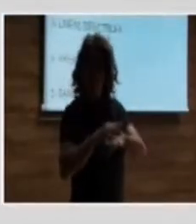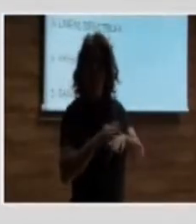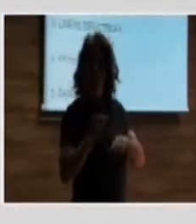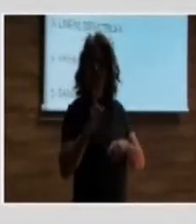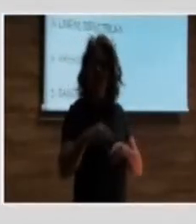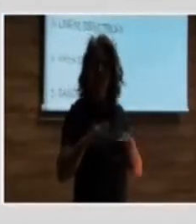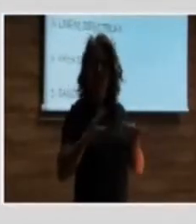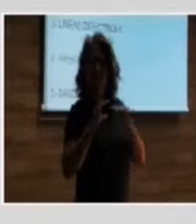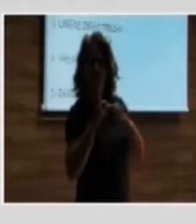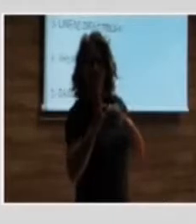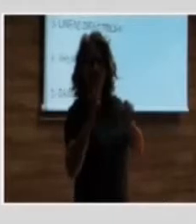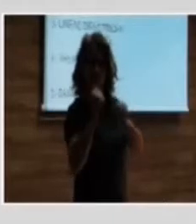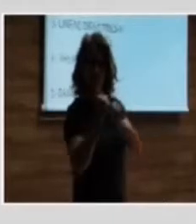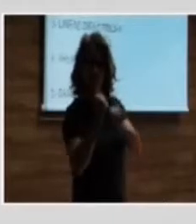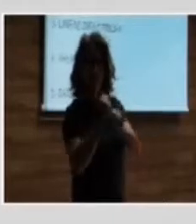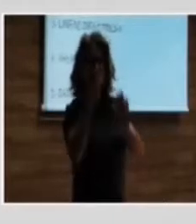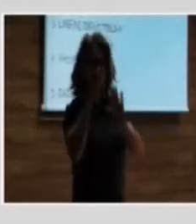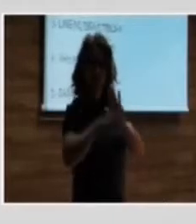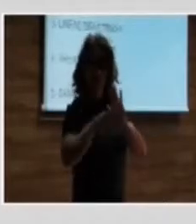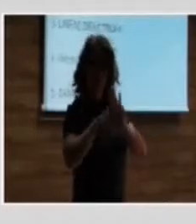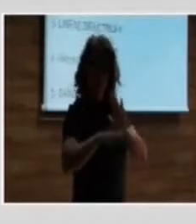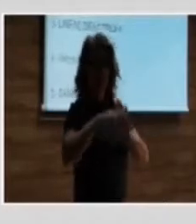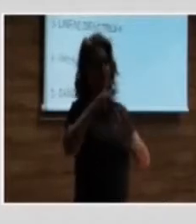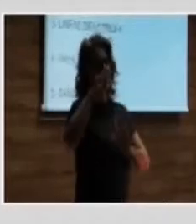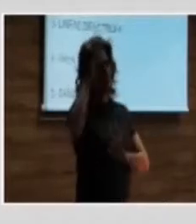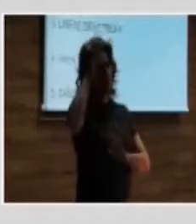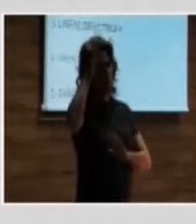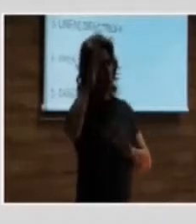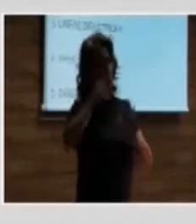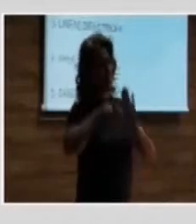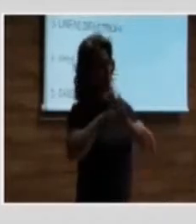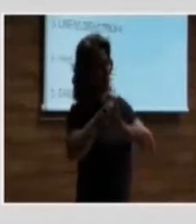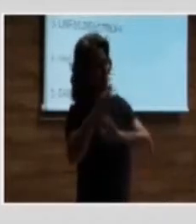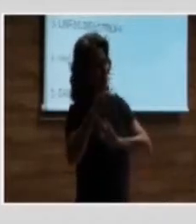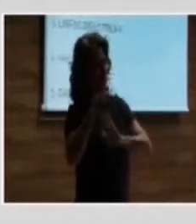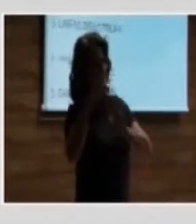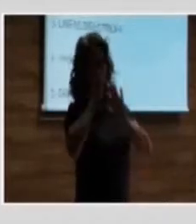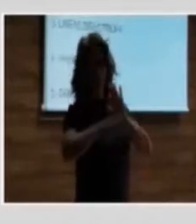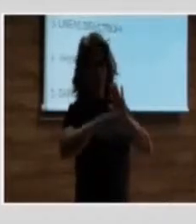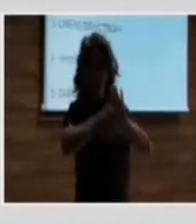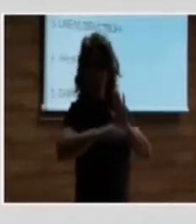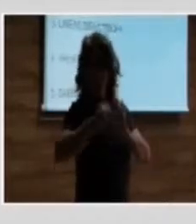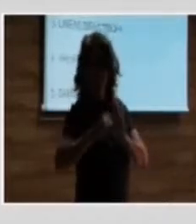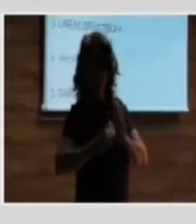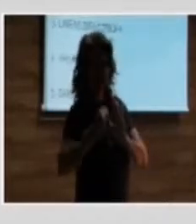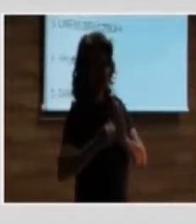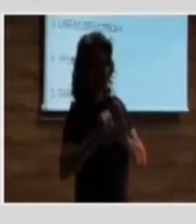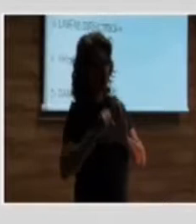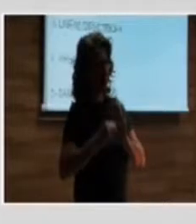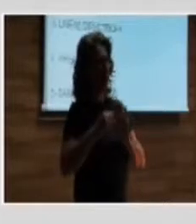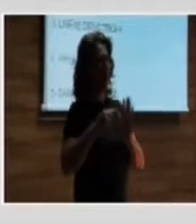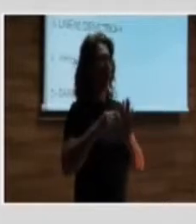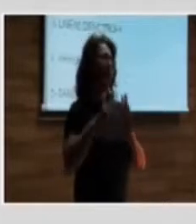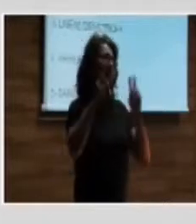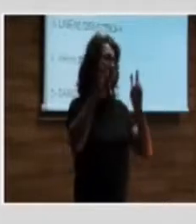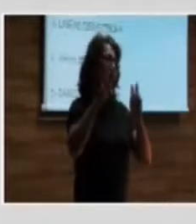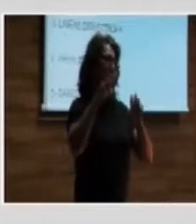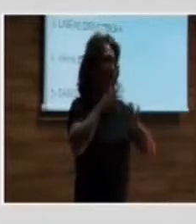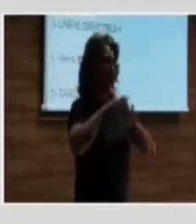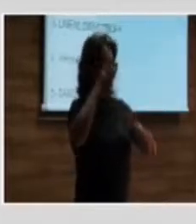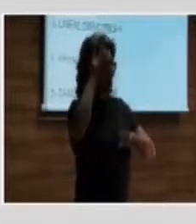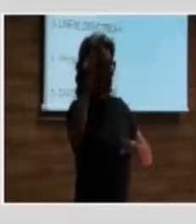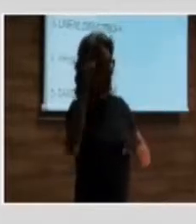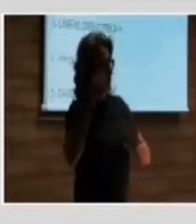programa del Ministerio de Desarrollo, que ha hecho un buen programa de Alzheimer en cuanto a prevención, que hoy, con los cambios